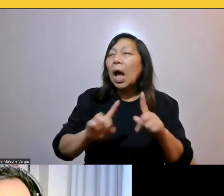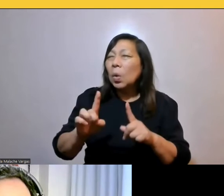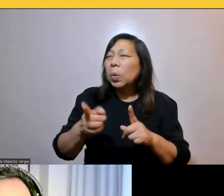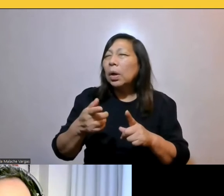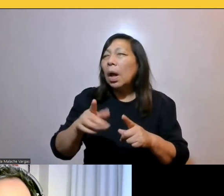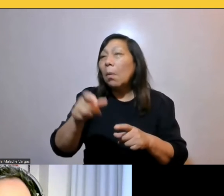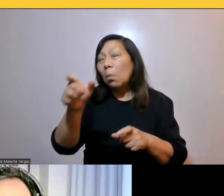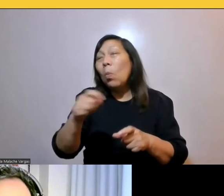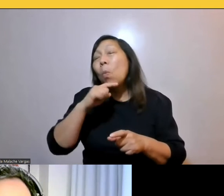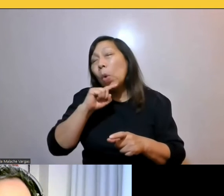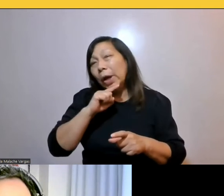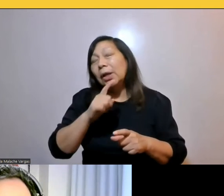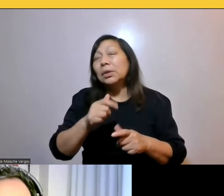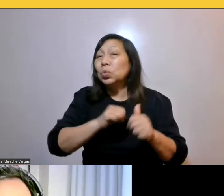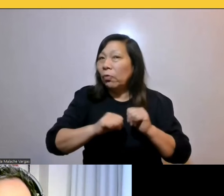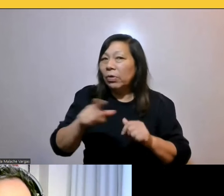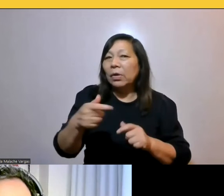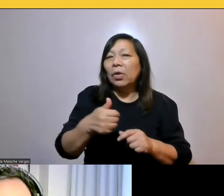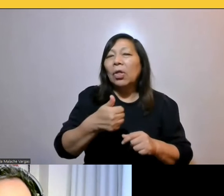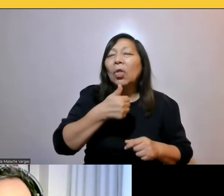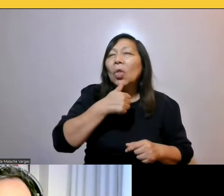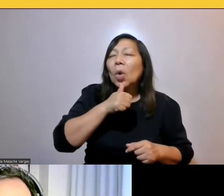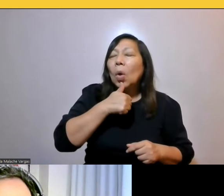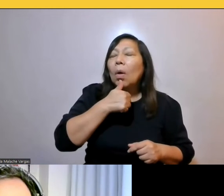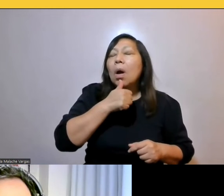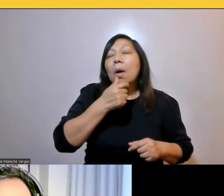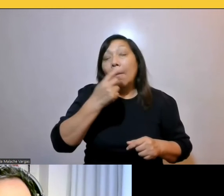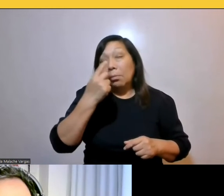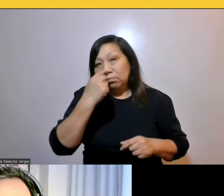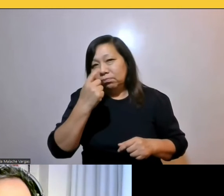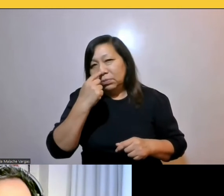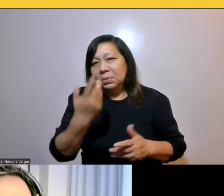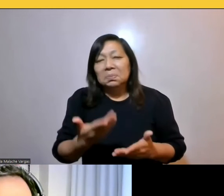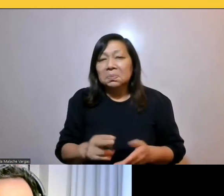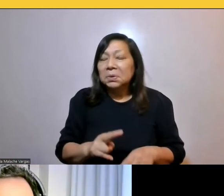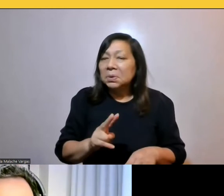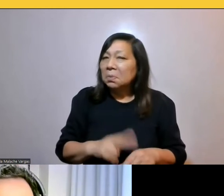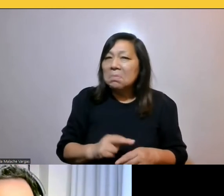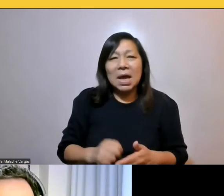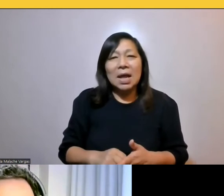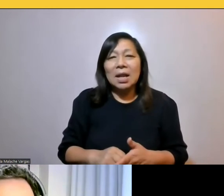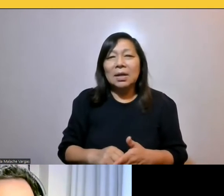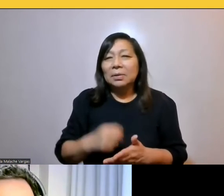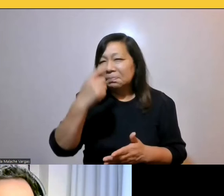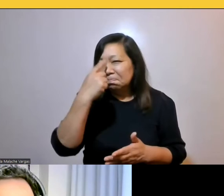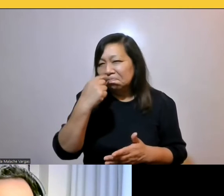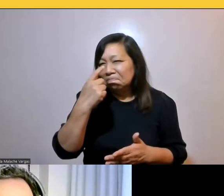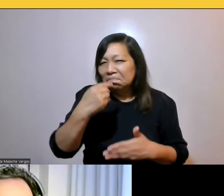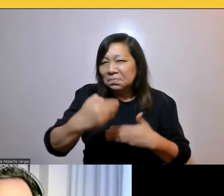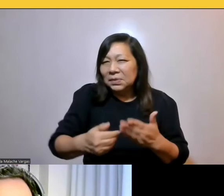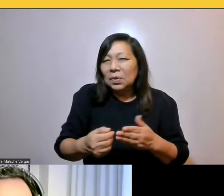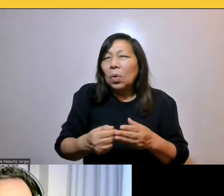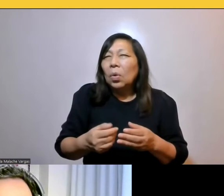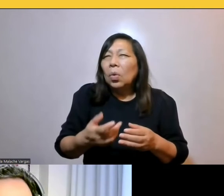pacientes. Y definitivamente el dolor menstrual no debería ser normal, si bien la menstruación es un proceso